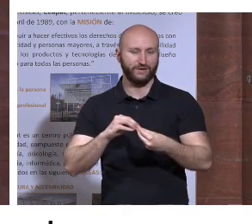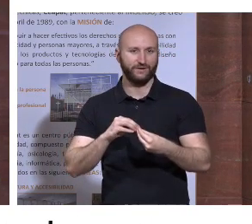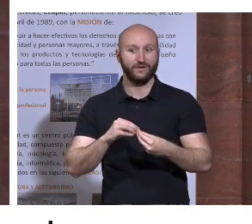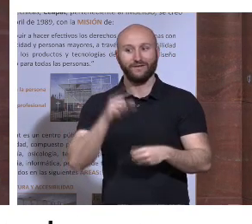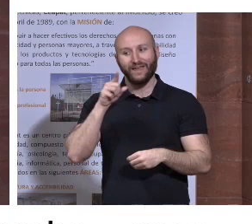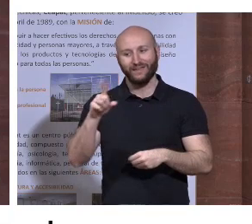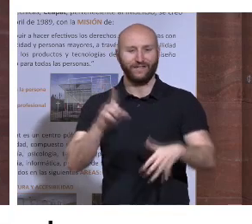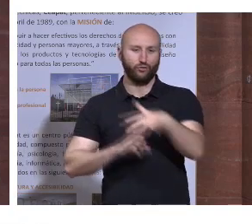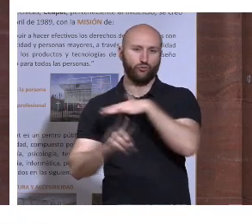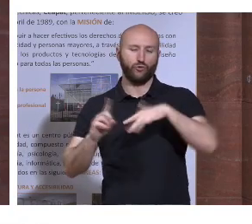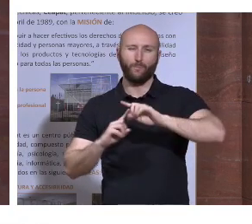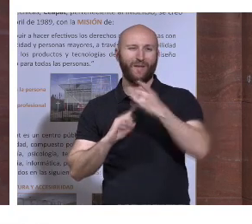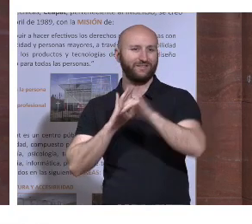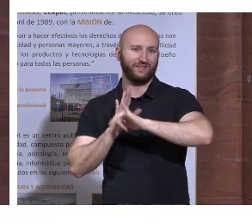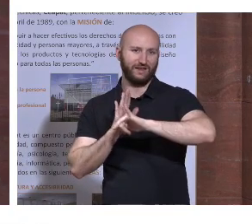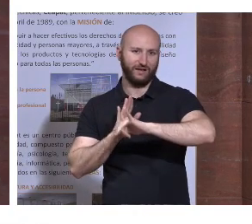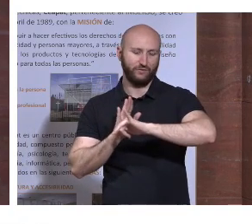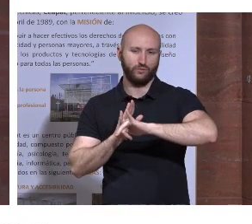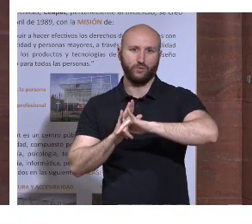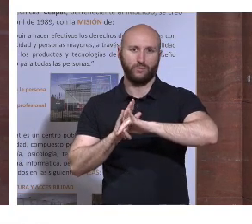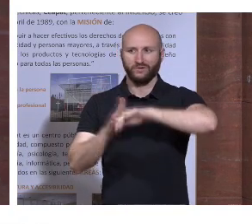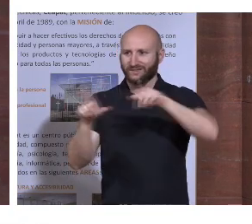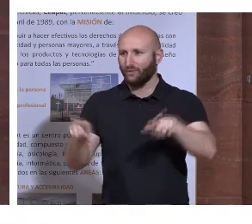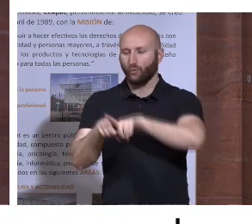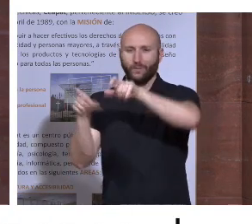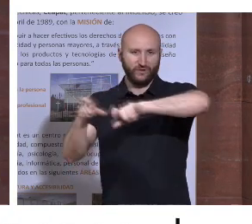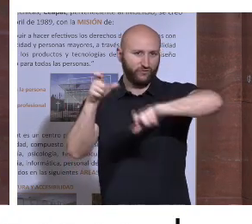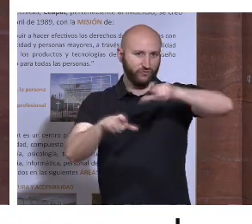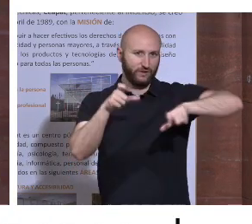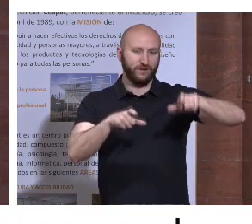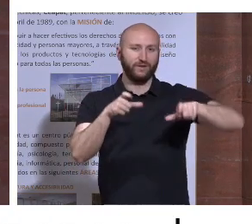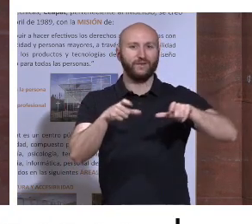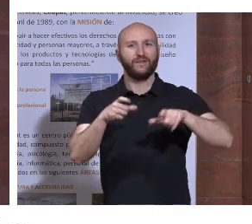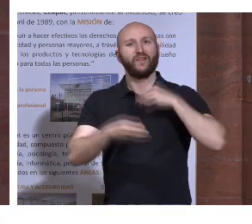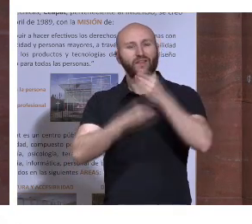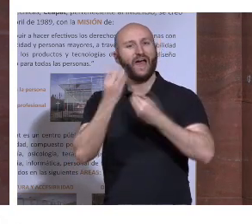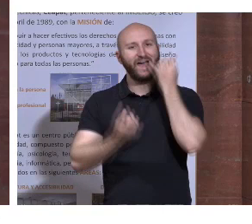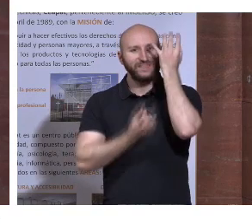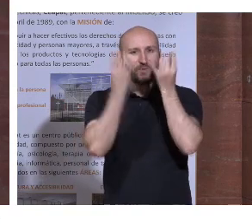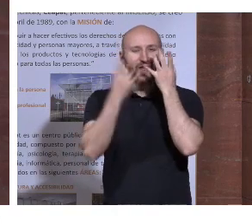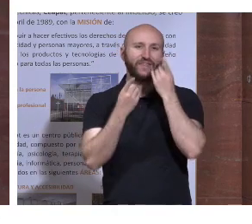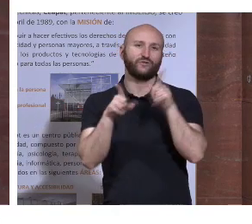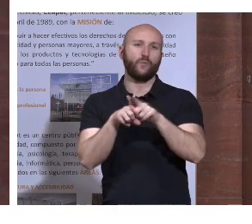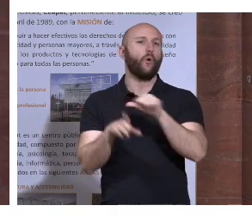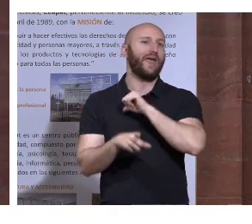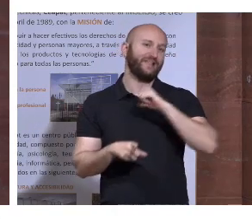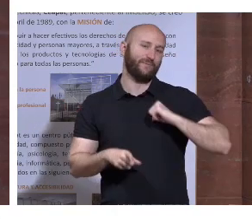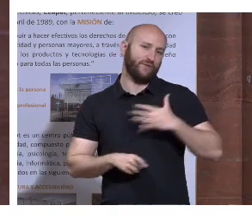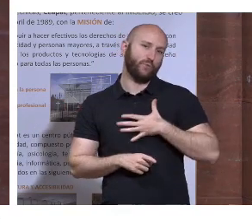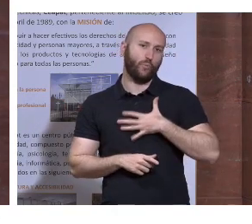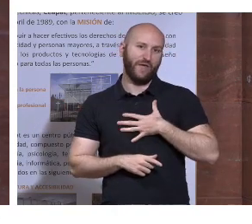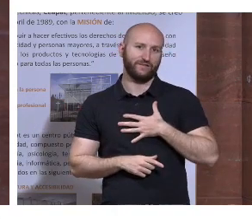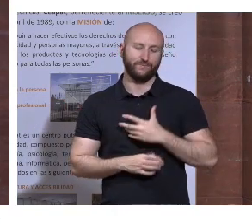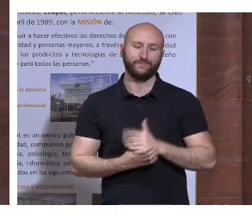ese entorno más cercano de cualquier persona, ¿no? Es donde realizamos las actividades más íntimas, más propias de las personas,